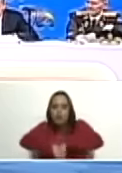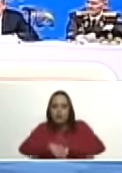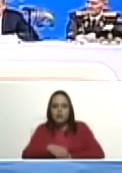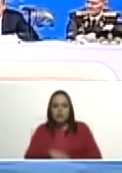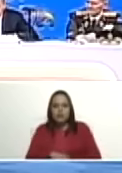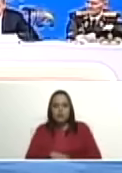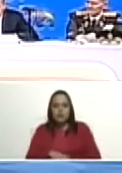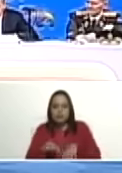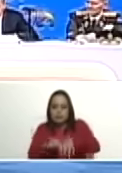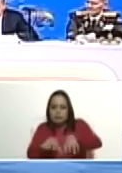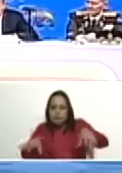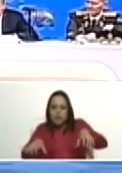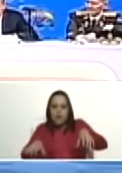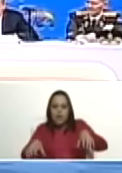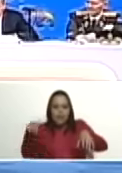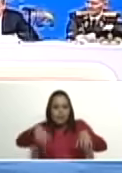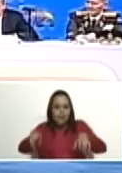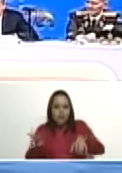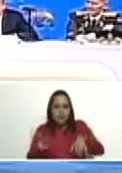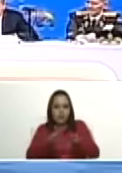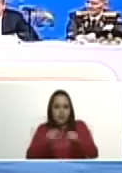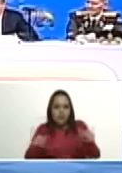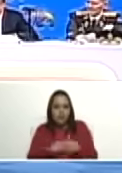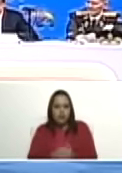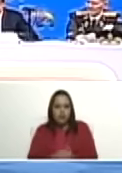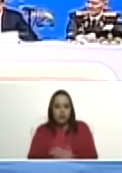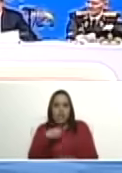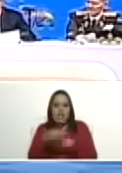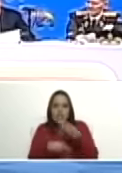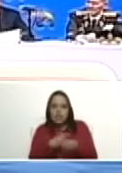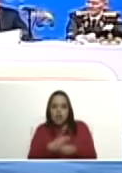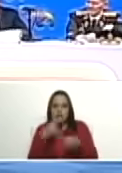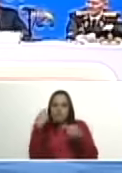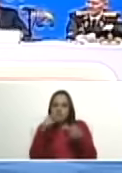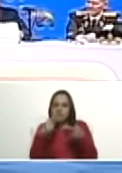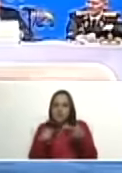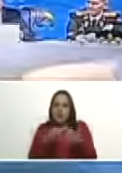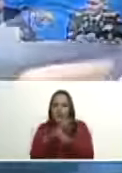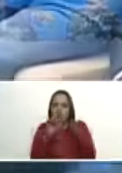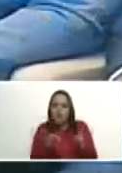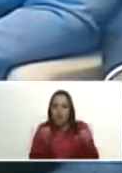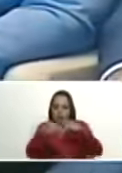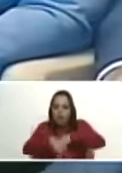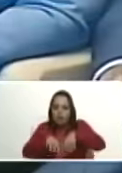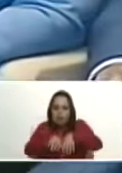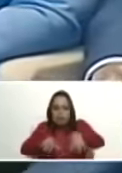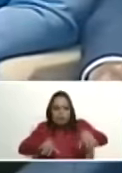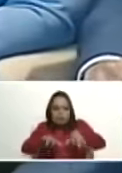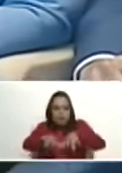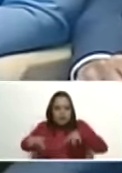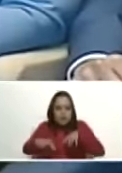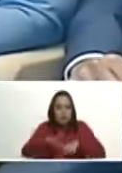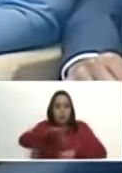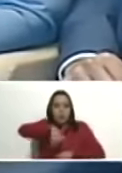el reparto del territorio. Pactaron un conjunto de condiciones